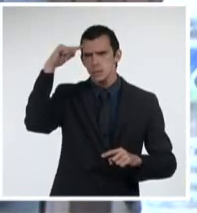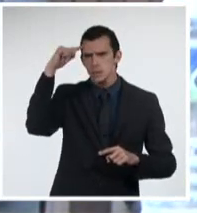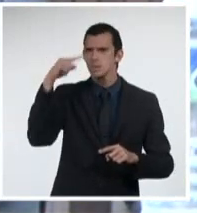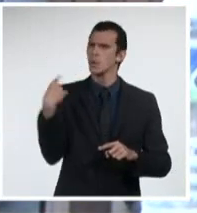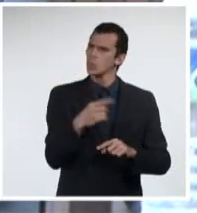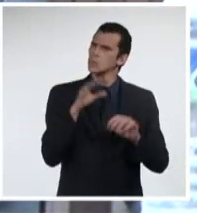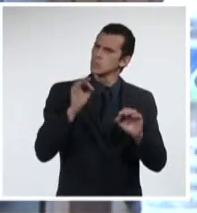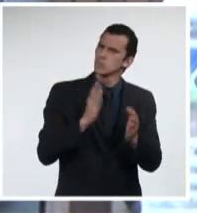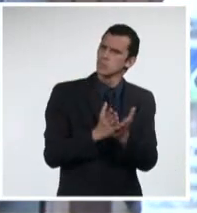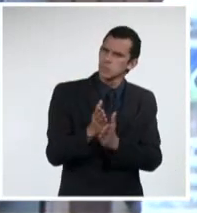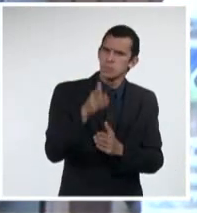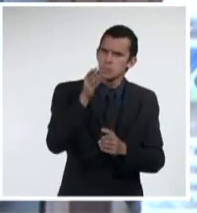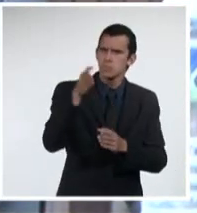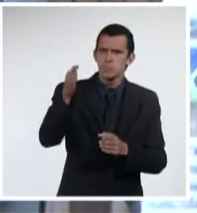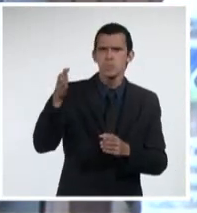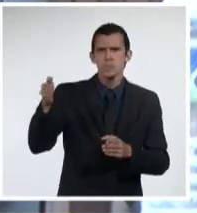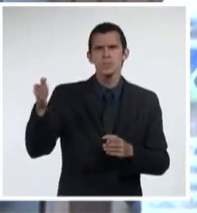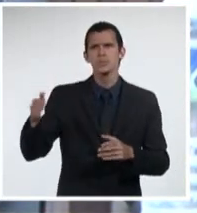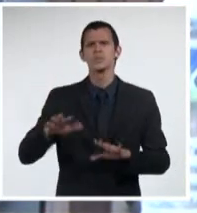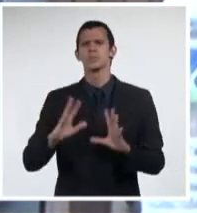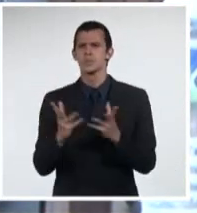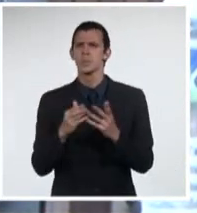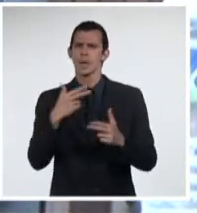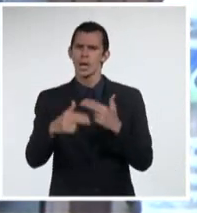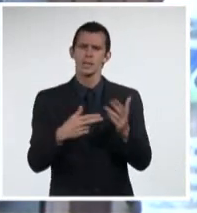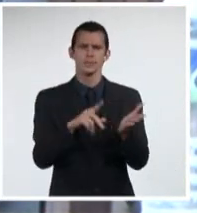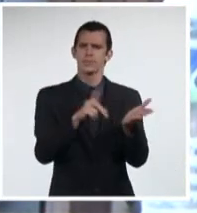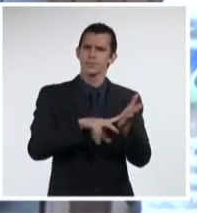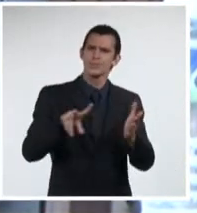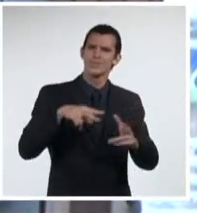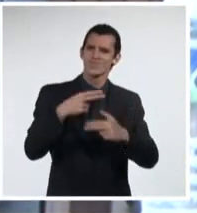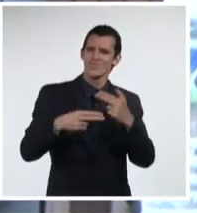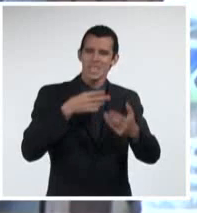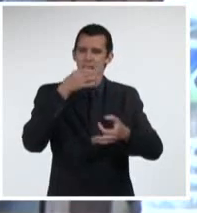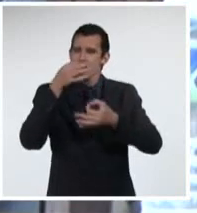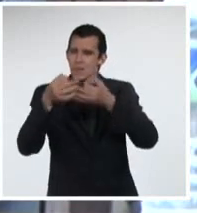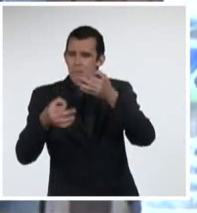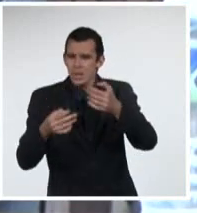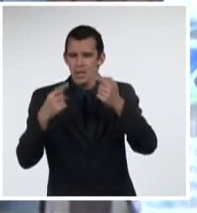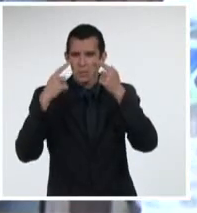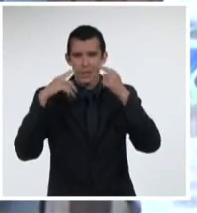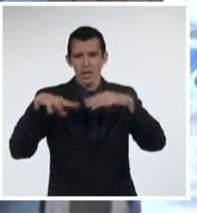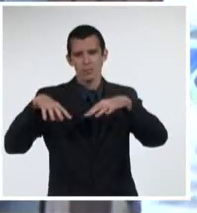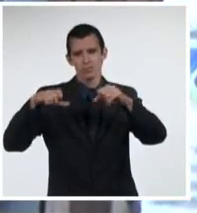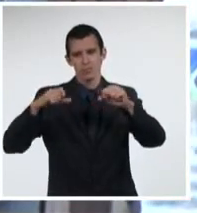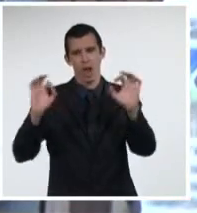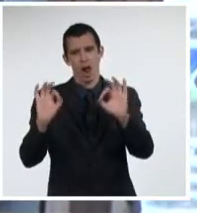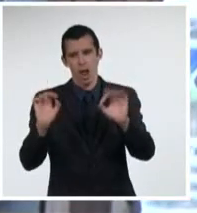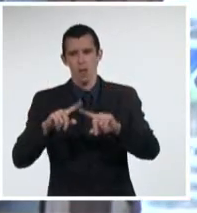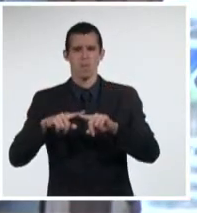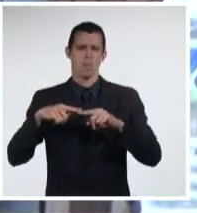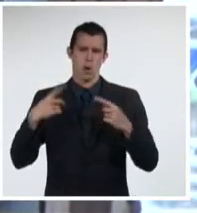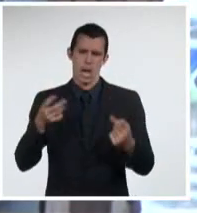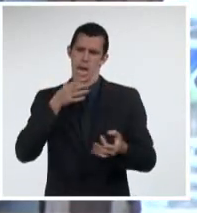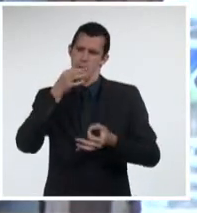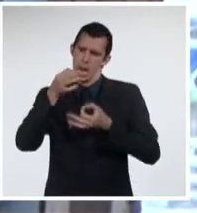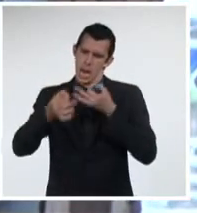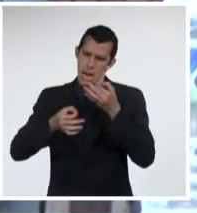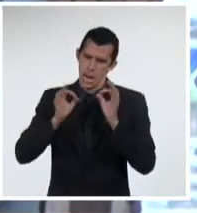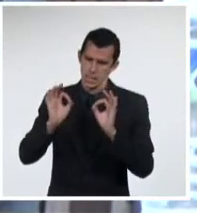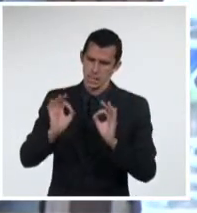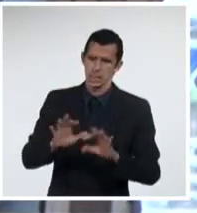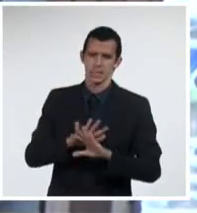visitando otra vez por comisiones de cuadros de la provincia para seguir explicando a la población y comprobar también cómo los consejos de defensa